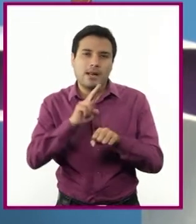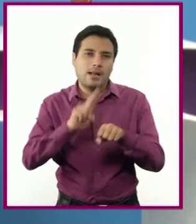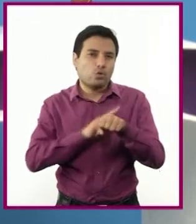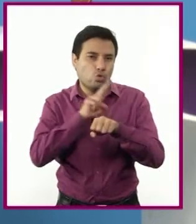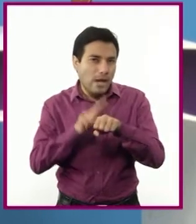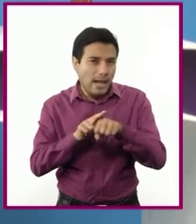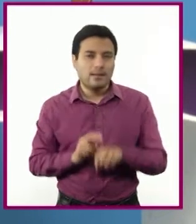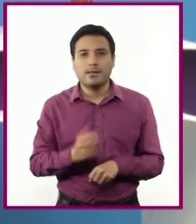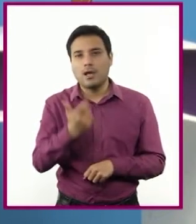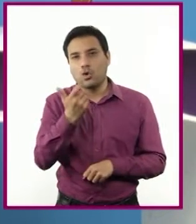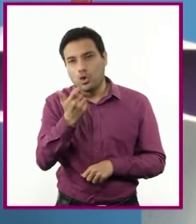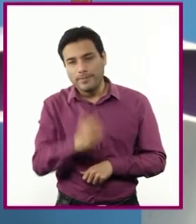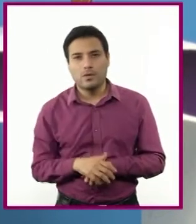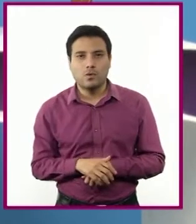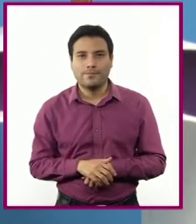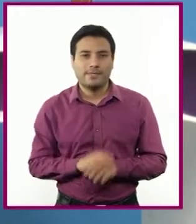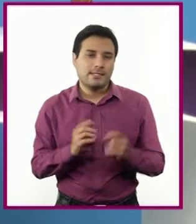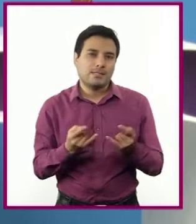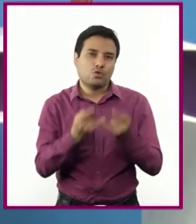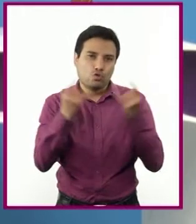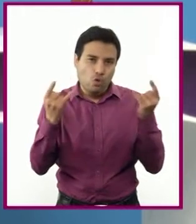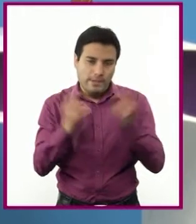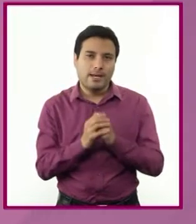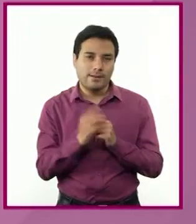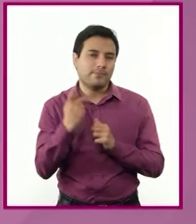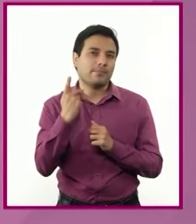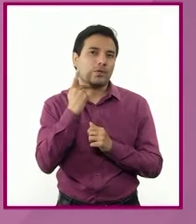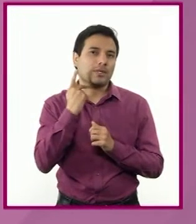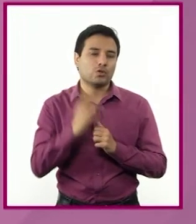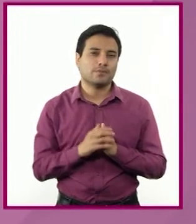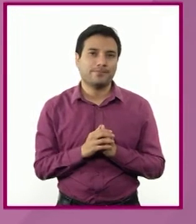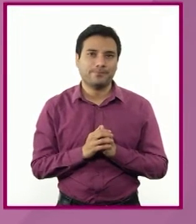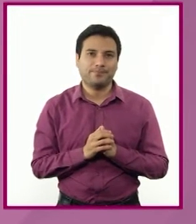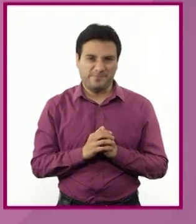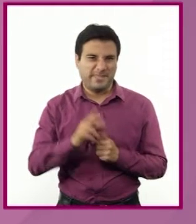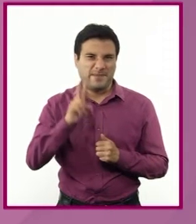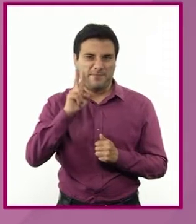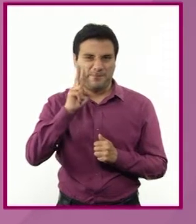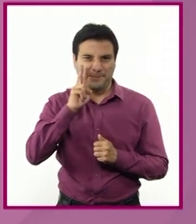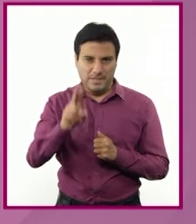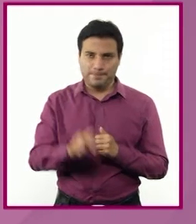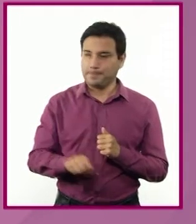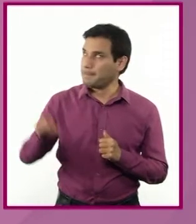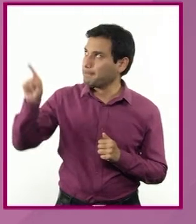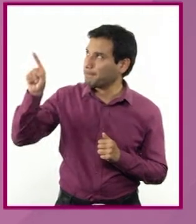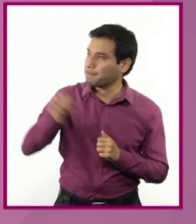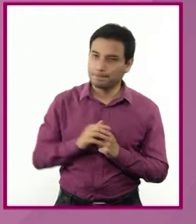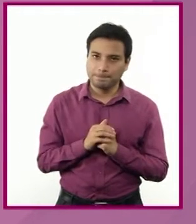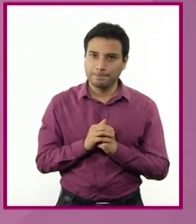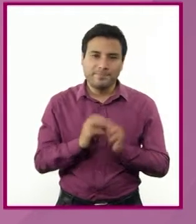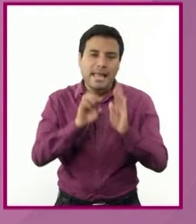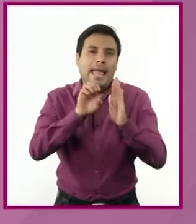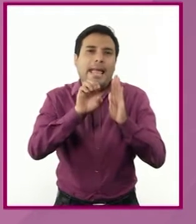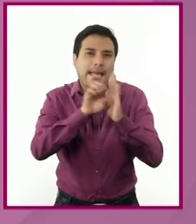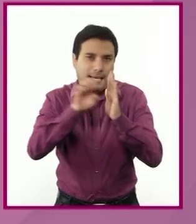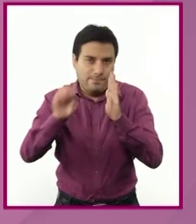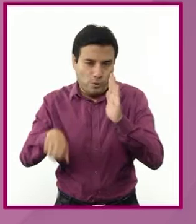naturales, económicos, históricos y políticos. Observemos en la siguiente tabla algunos ejemplos.